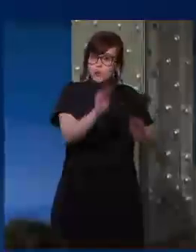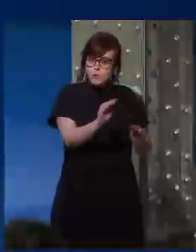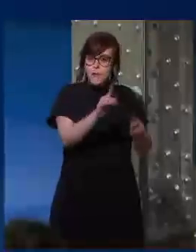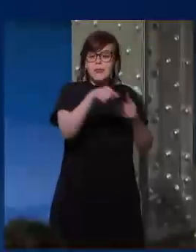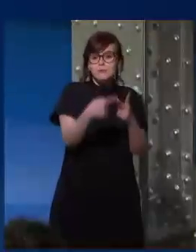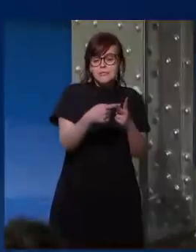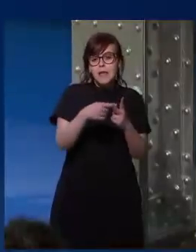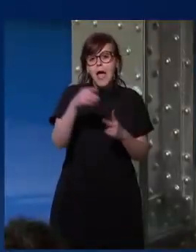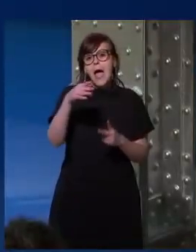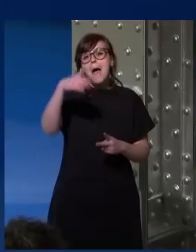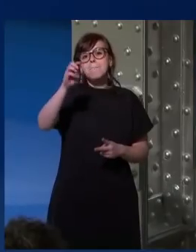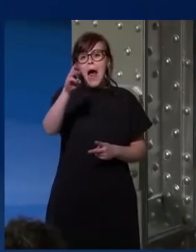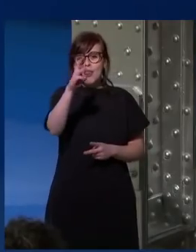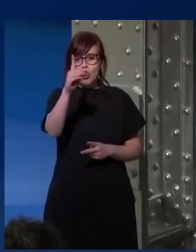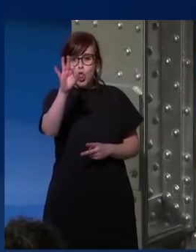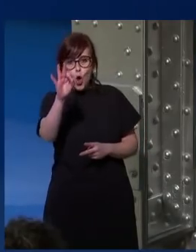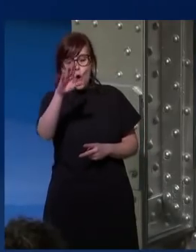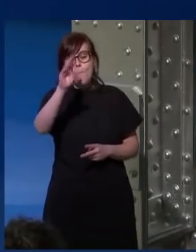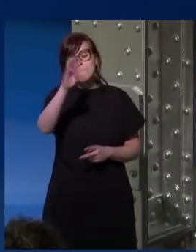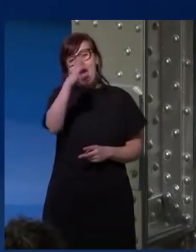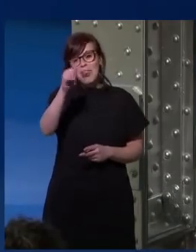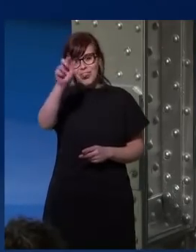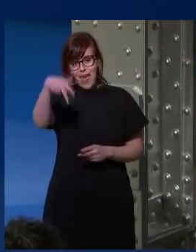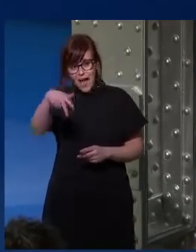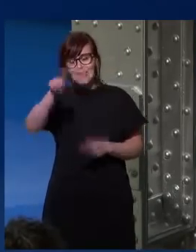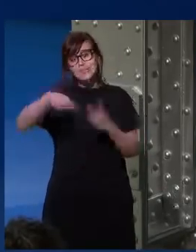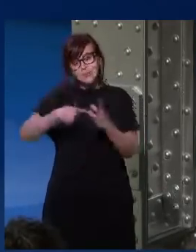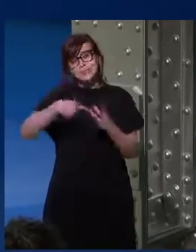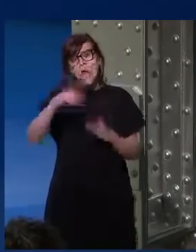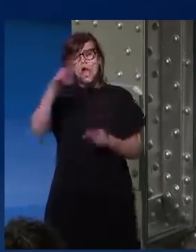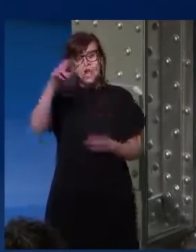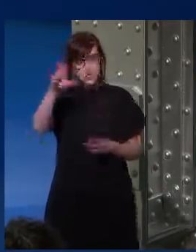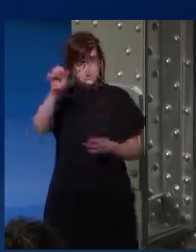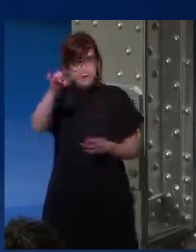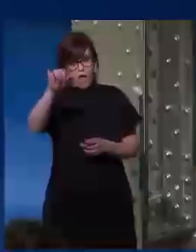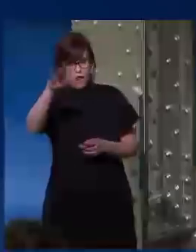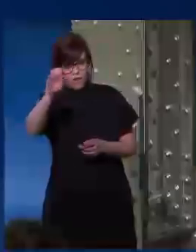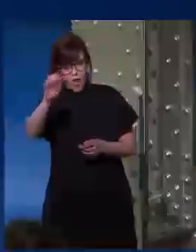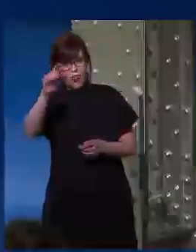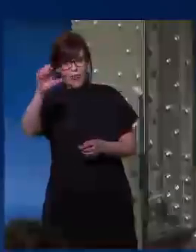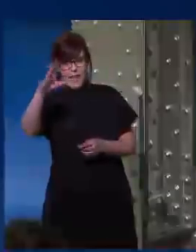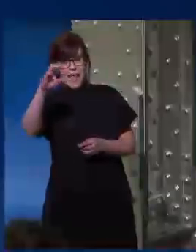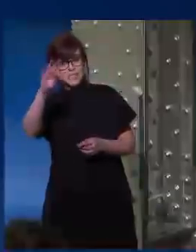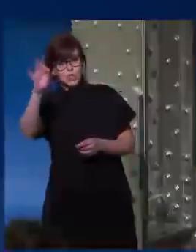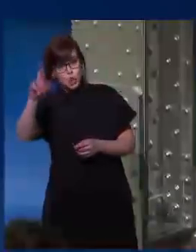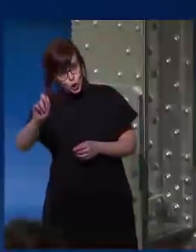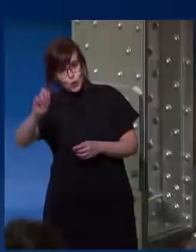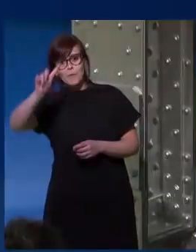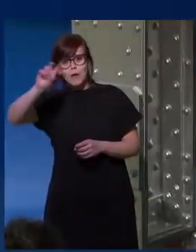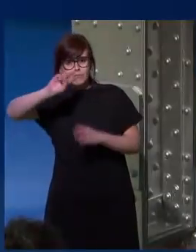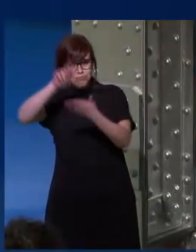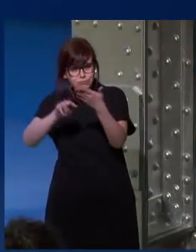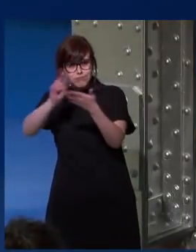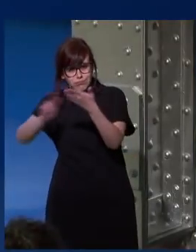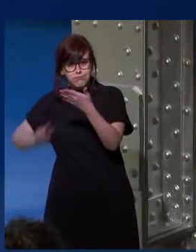Pardo Bazán, de Emilia Pardo Bazán a Rosalía de Castro, pero en medio hay muchísimas otras mujeres que desconoces por completo, que empiezas a leer y que sus